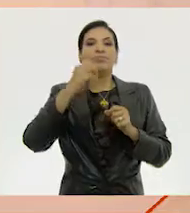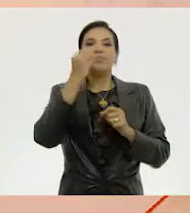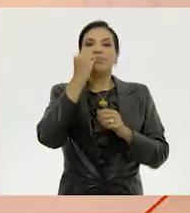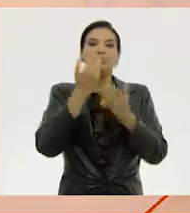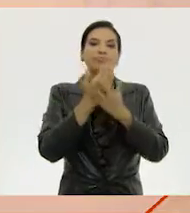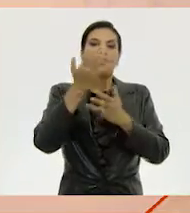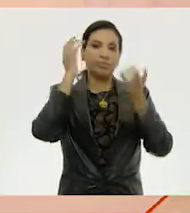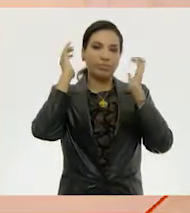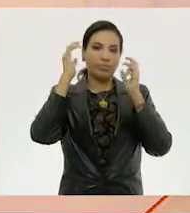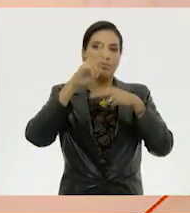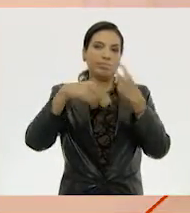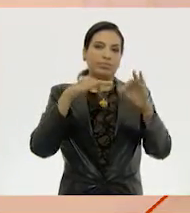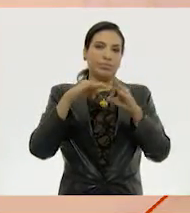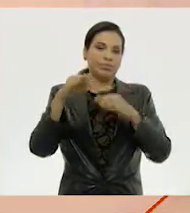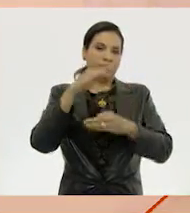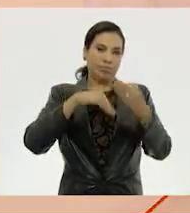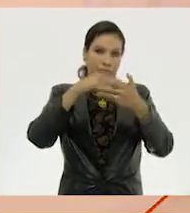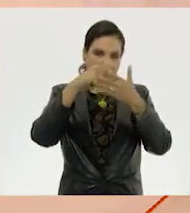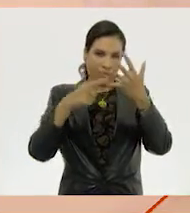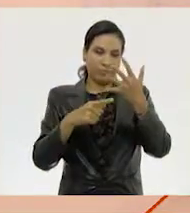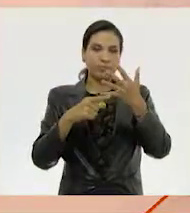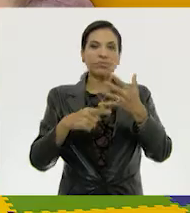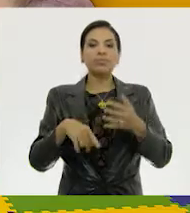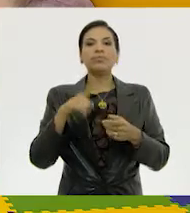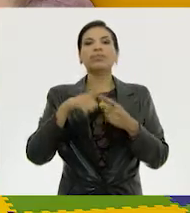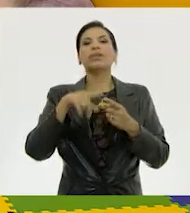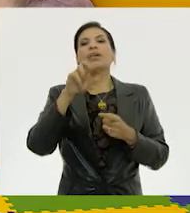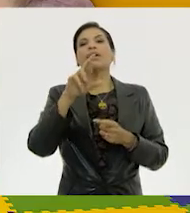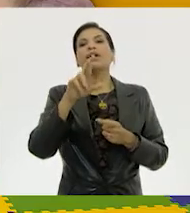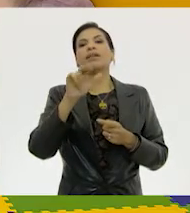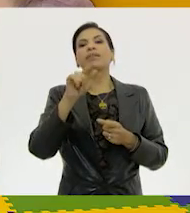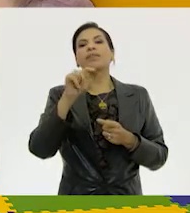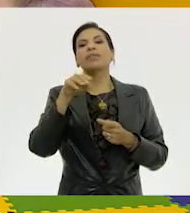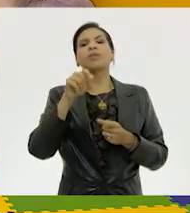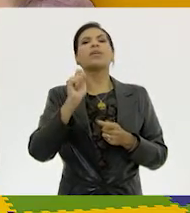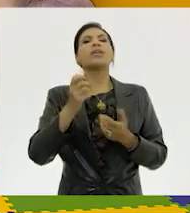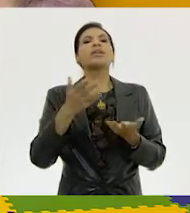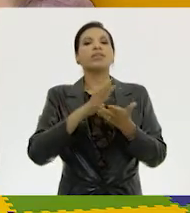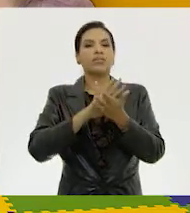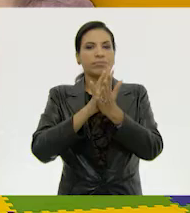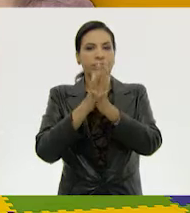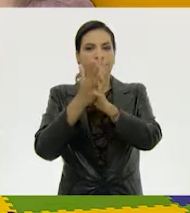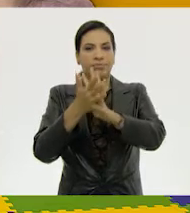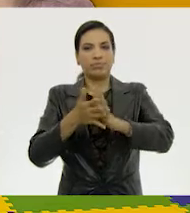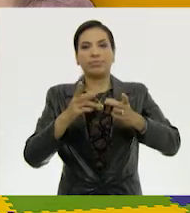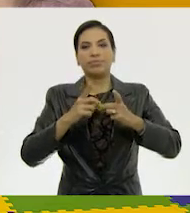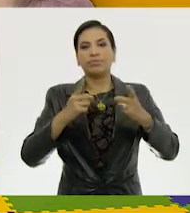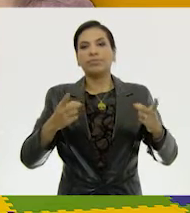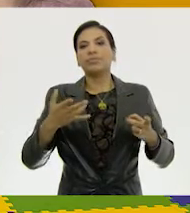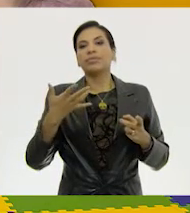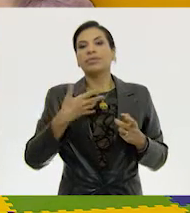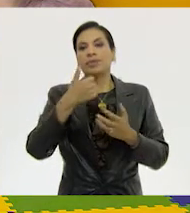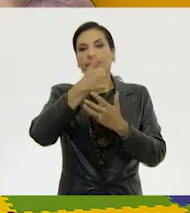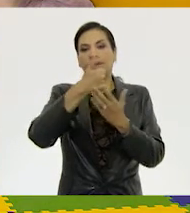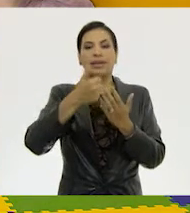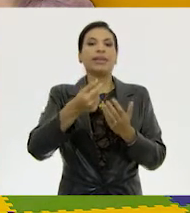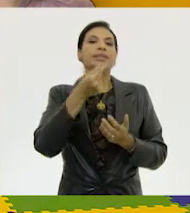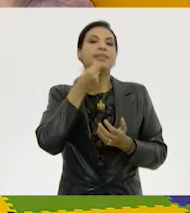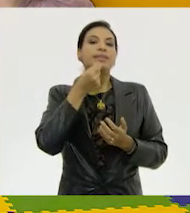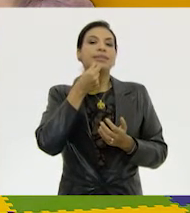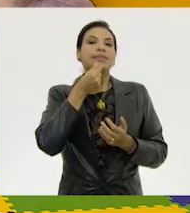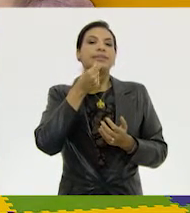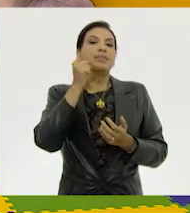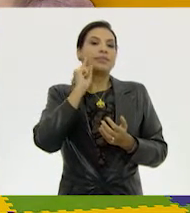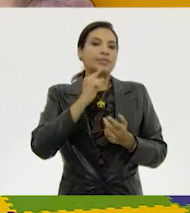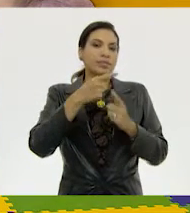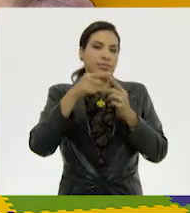desayunar, bañarnos, ir a trabajar, etc. ¿Y el ritmo? El ritmo se basa en la evolución del desarrollo que tiene cada niña y niño,